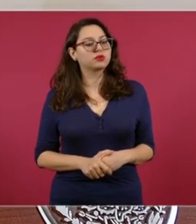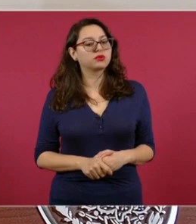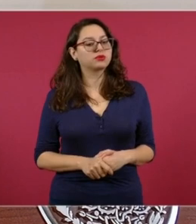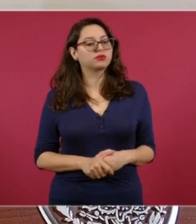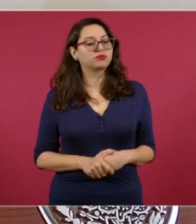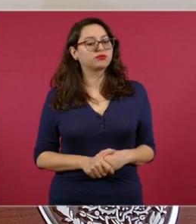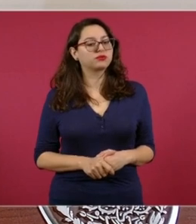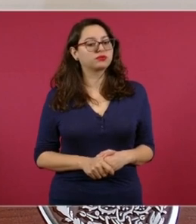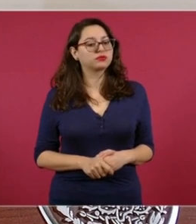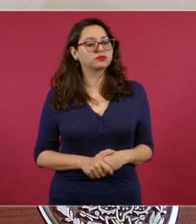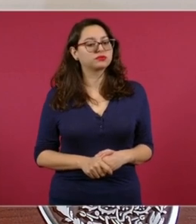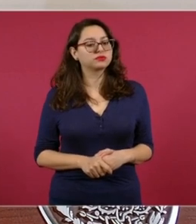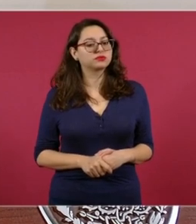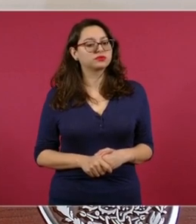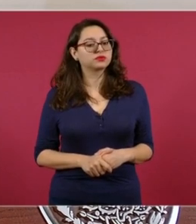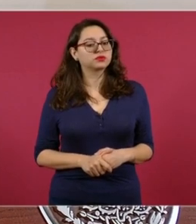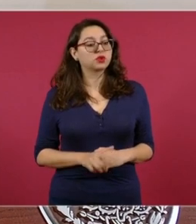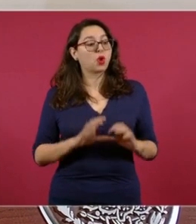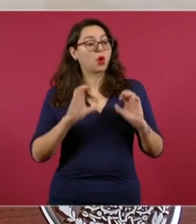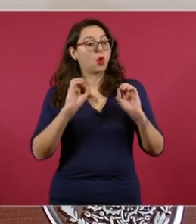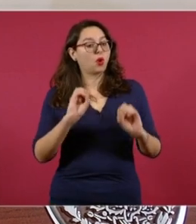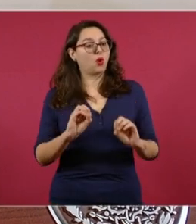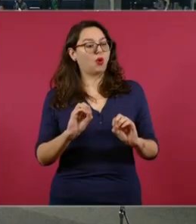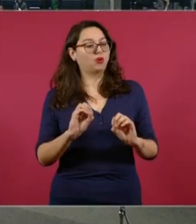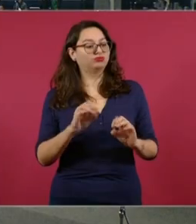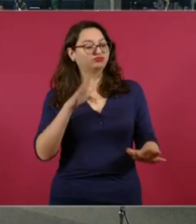¿O curso metralla?